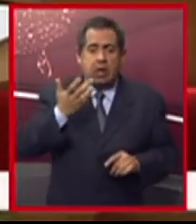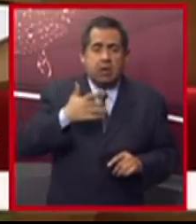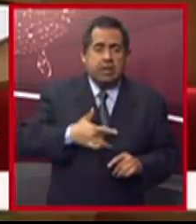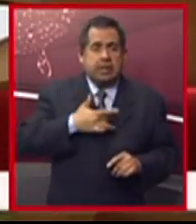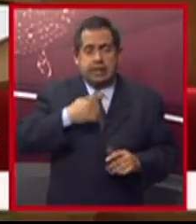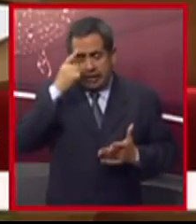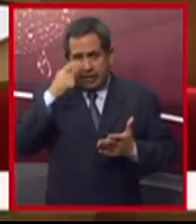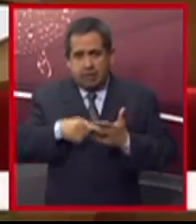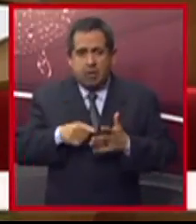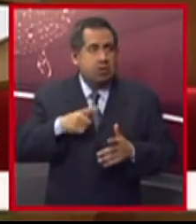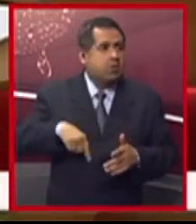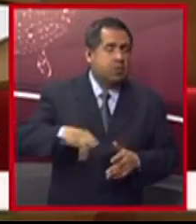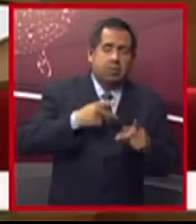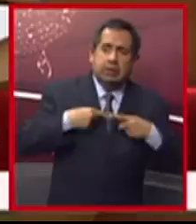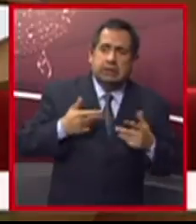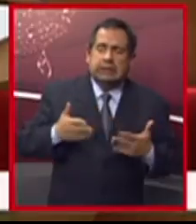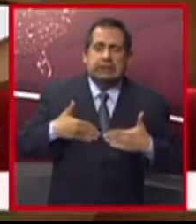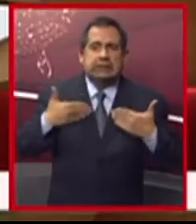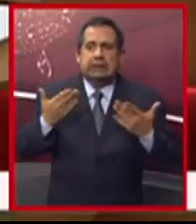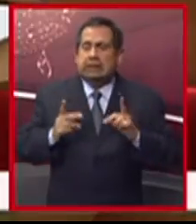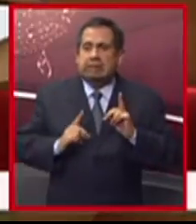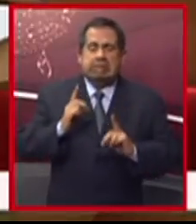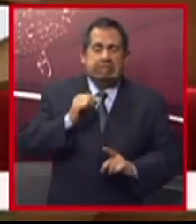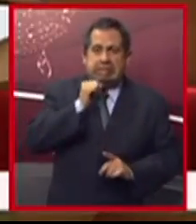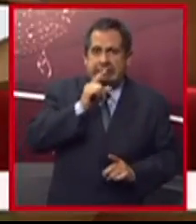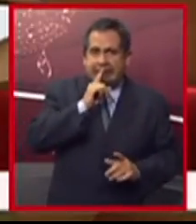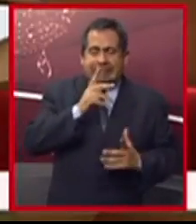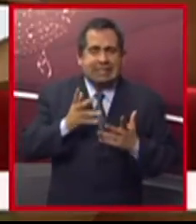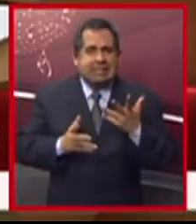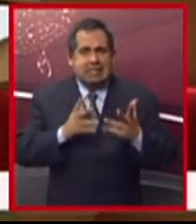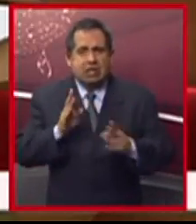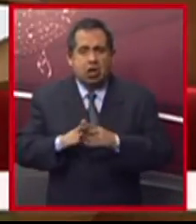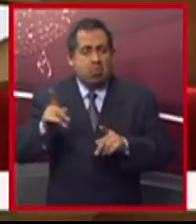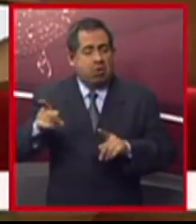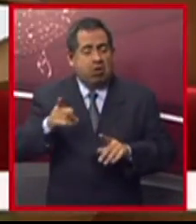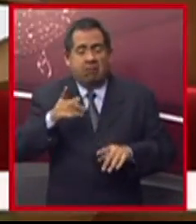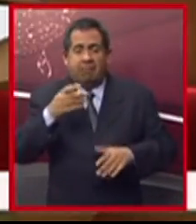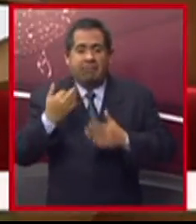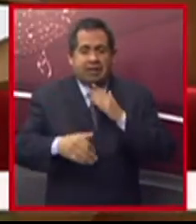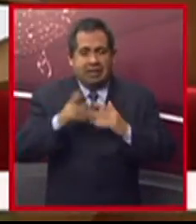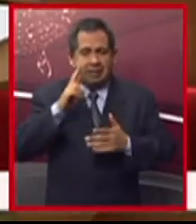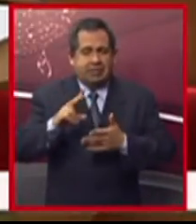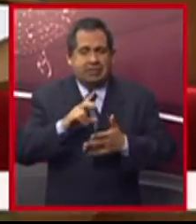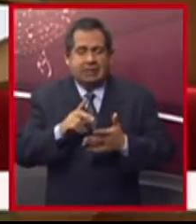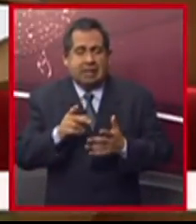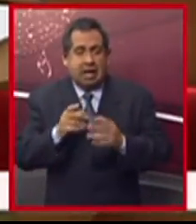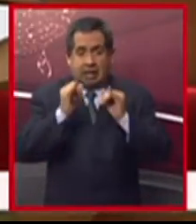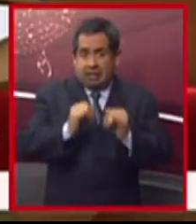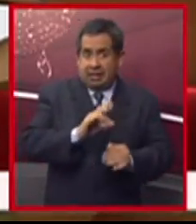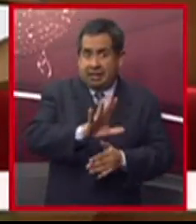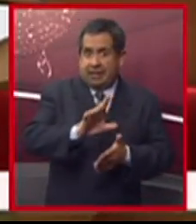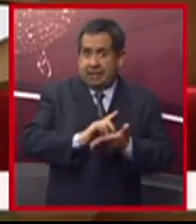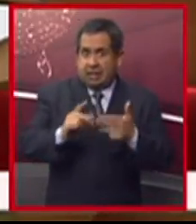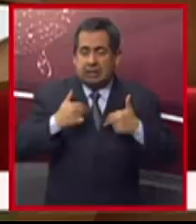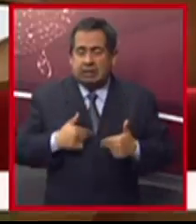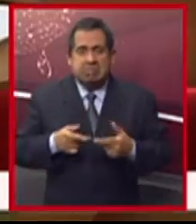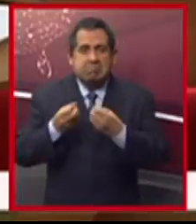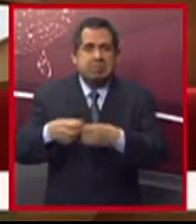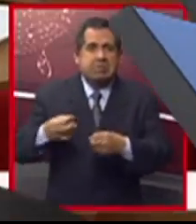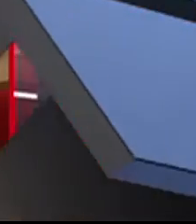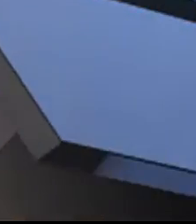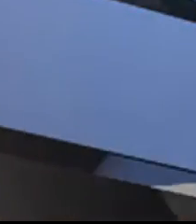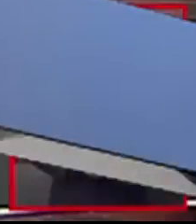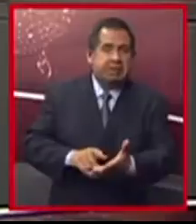provoca desconfianza ante la población y un mayor riesgo de vulneración de garantías individuales a las personas